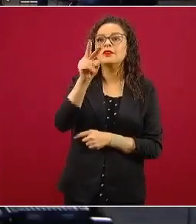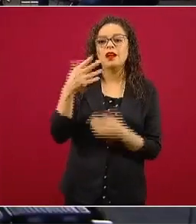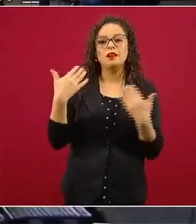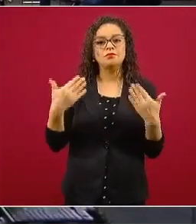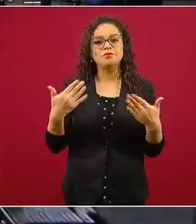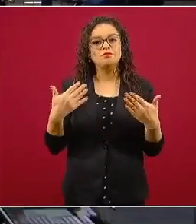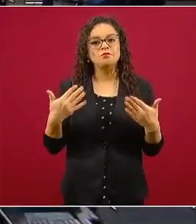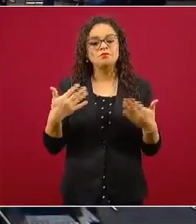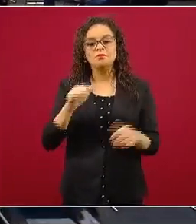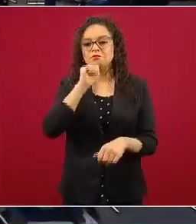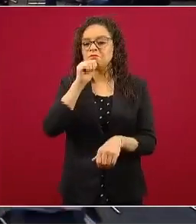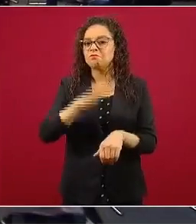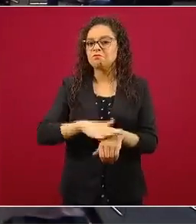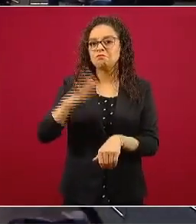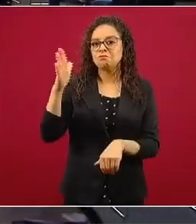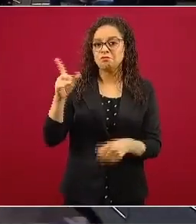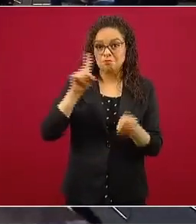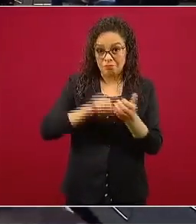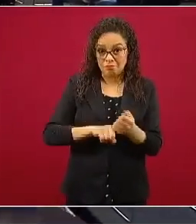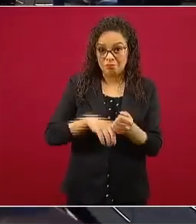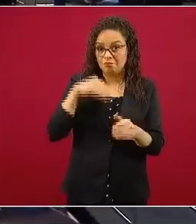como escenografía